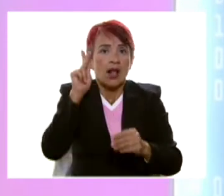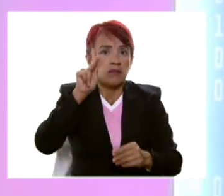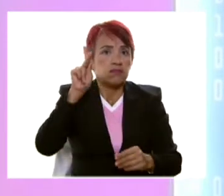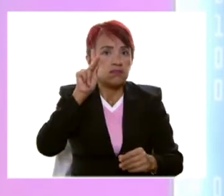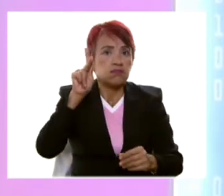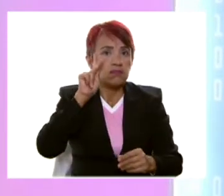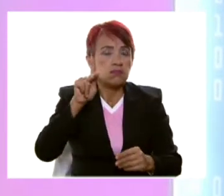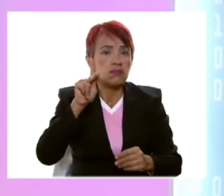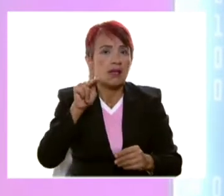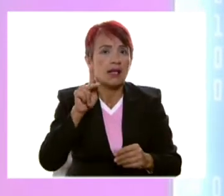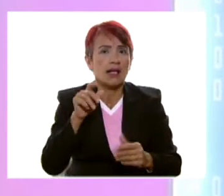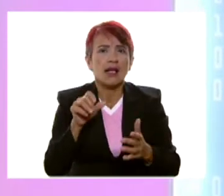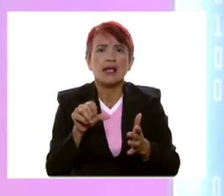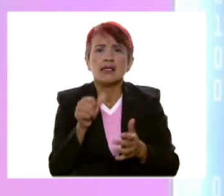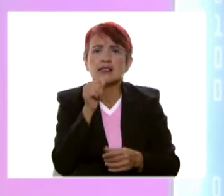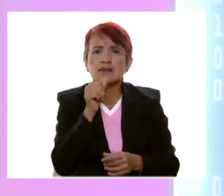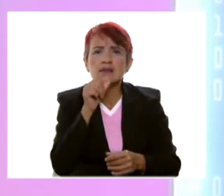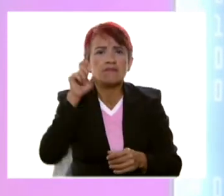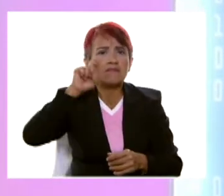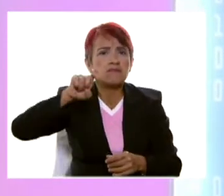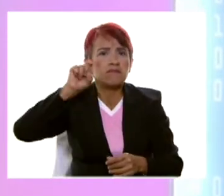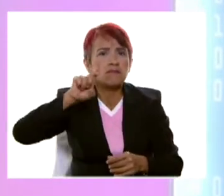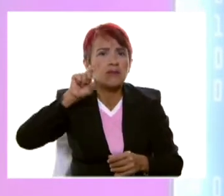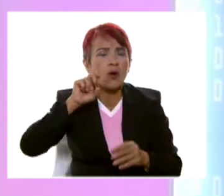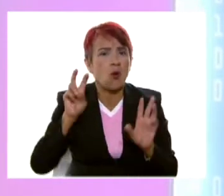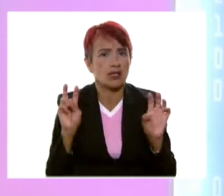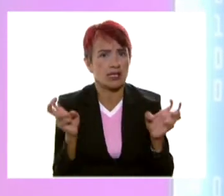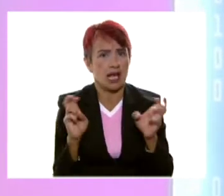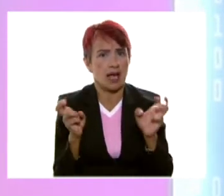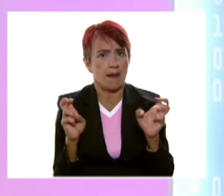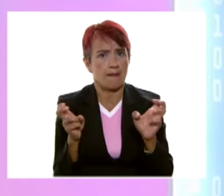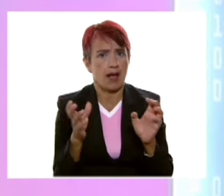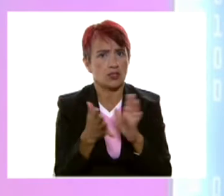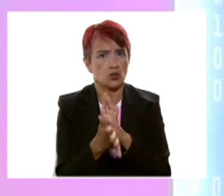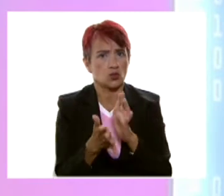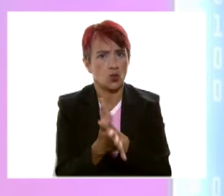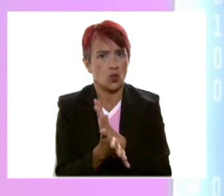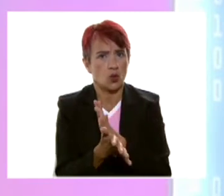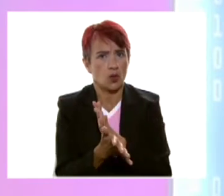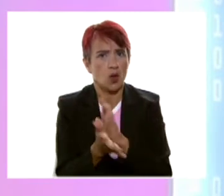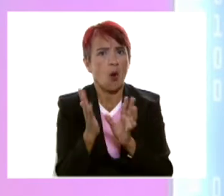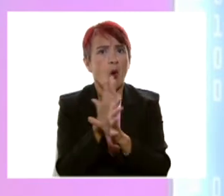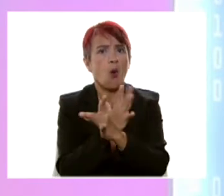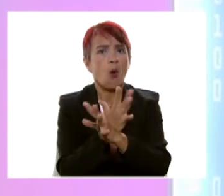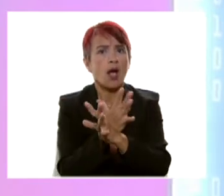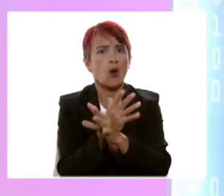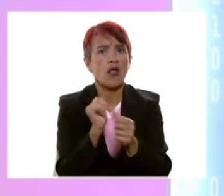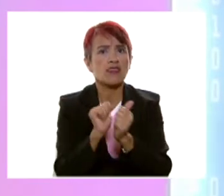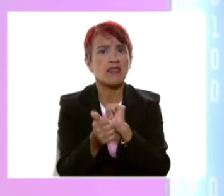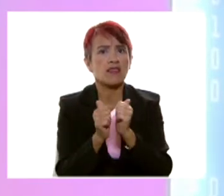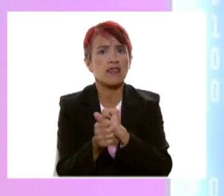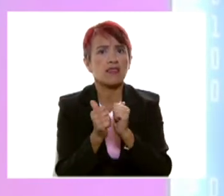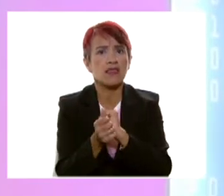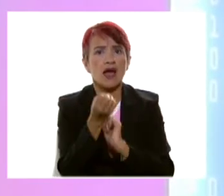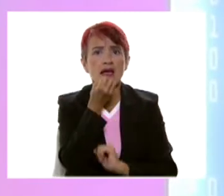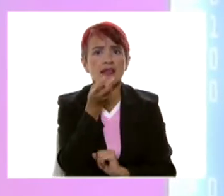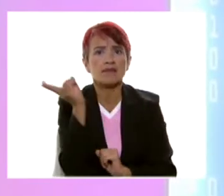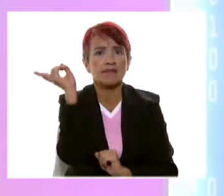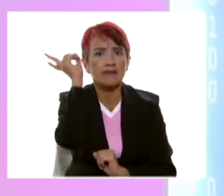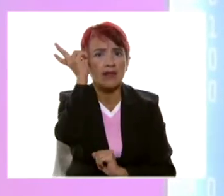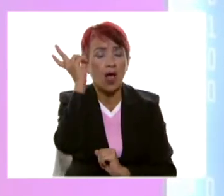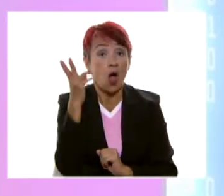Emma Borromé, quien nos va a estar hablando un tema muy interesante sobre los juegos deportivos indígenas, que